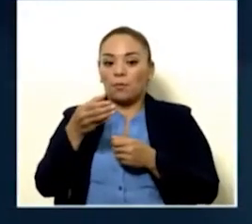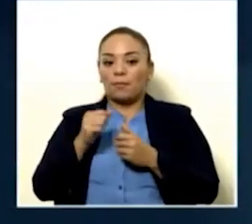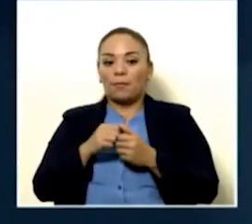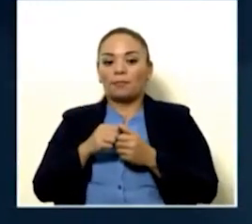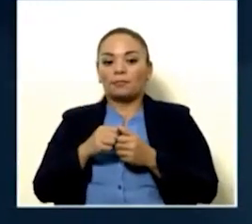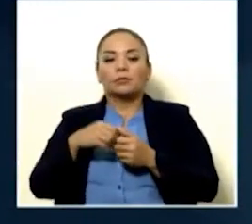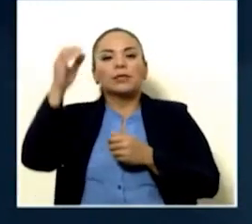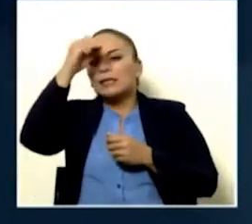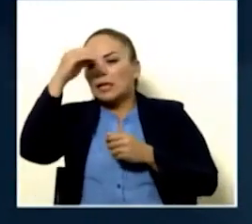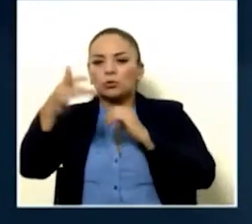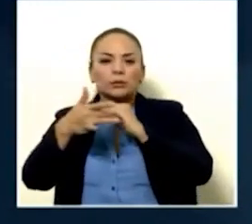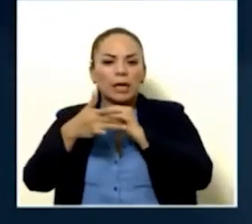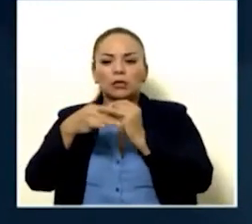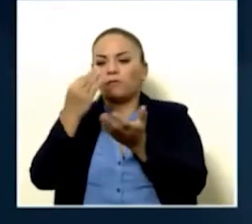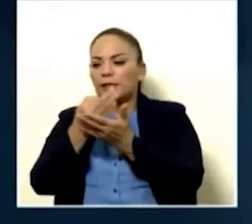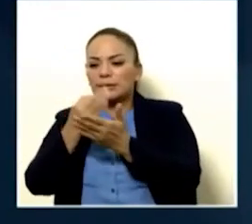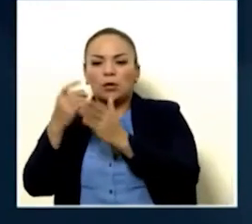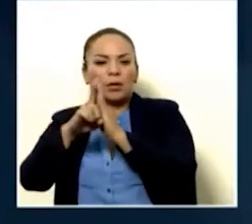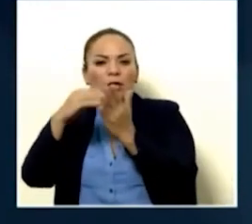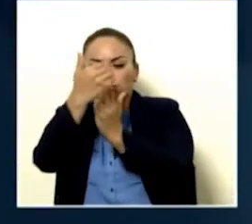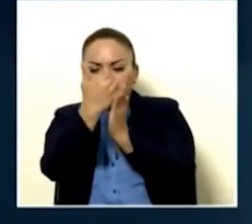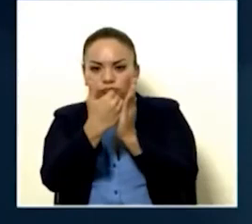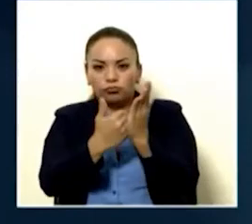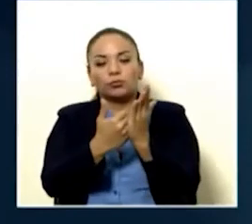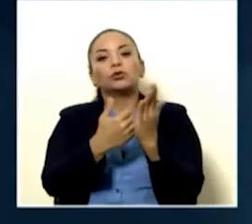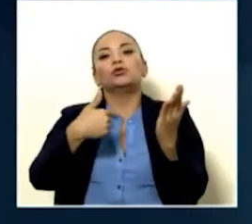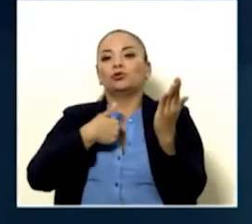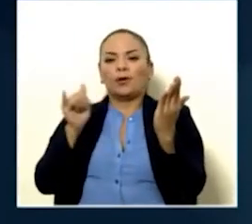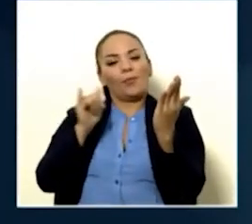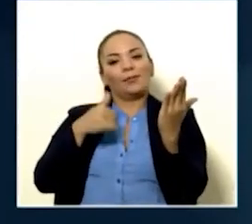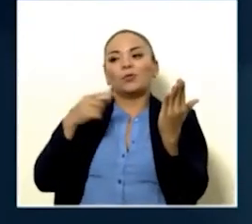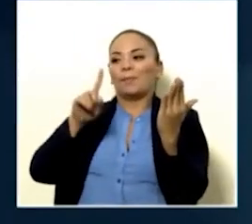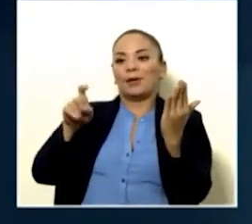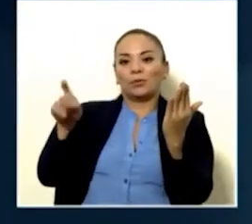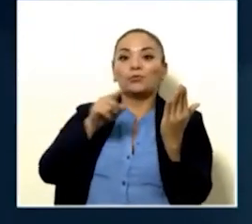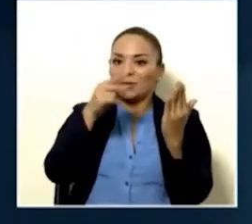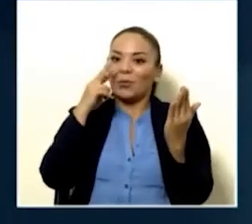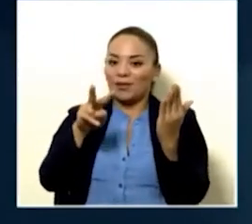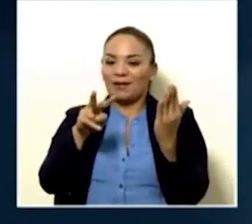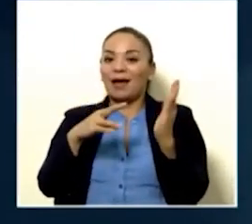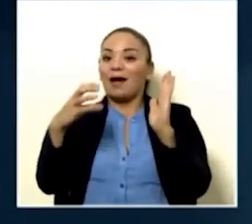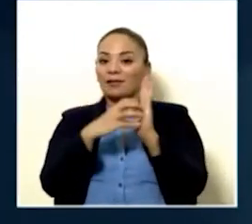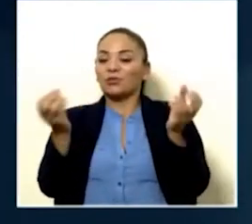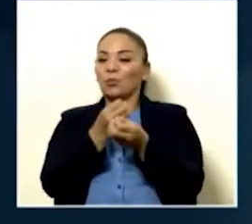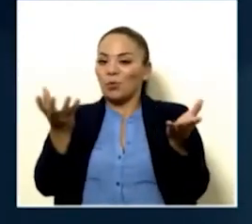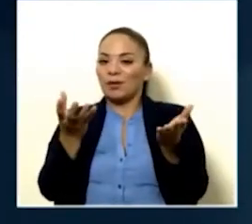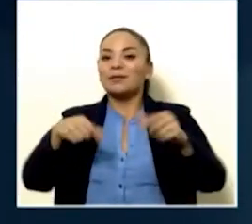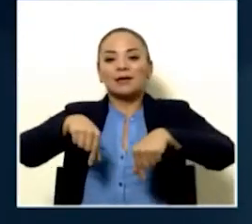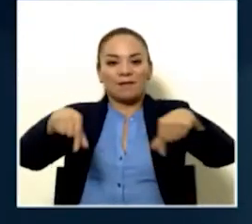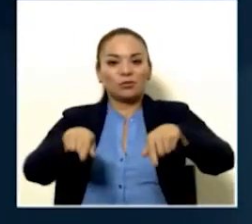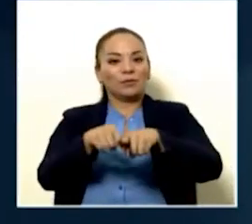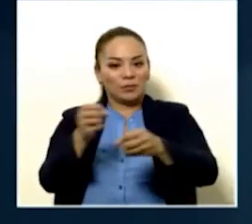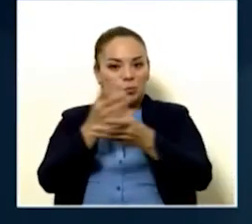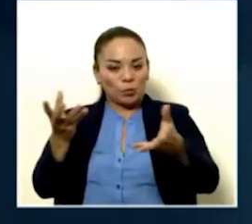todos los criterios técnicos, financieros, legal, etcétera, yo sí hice las mismas preguntas y ustedes lo van a ver porque las actas son públicas y la grabación